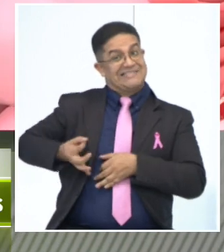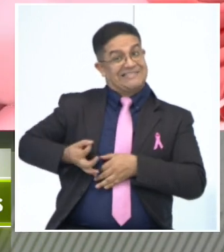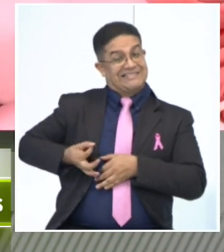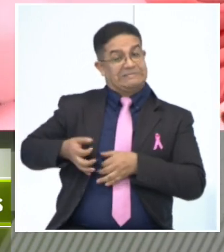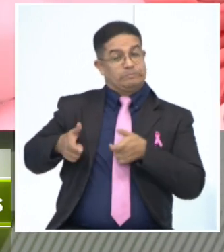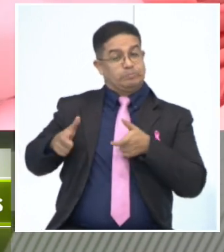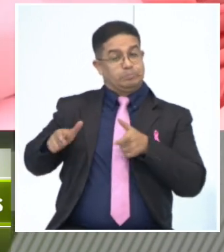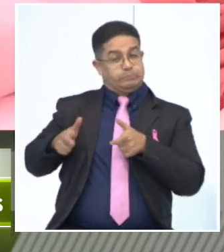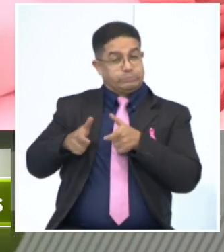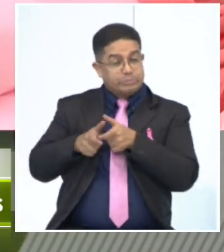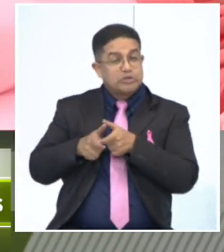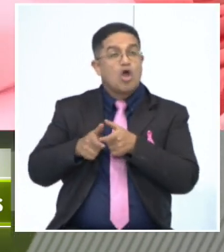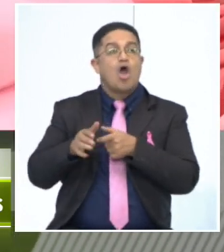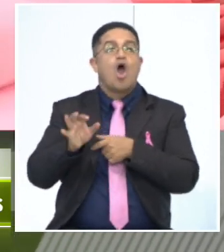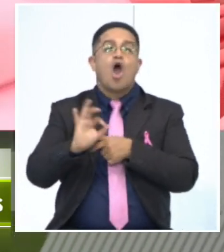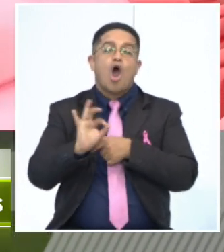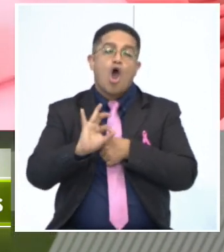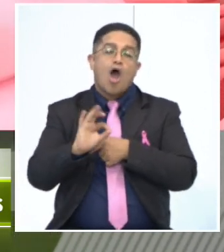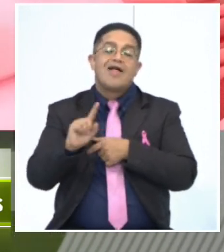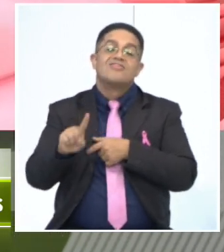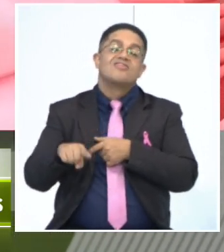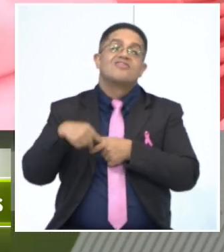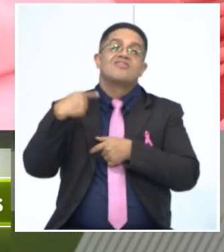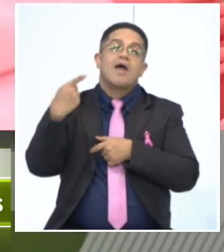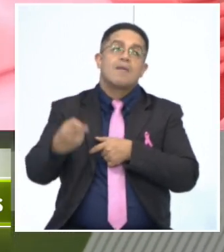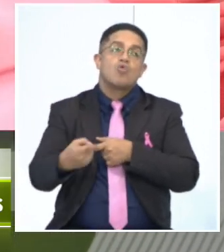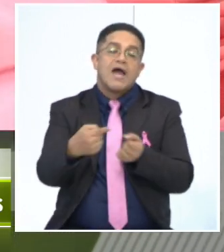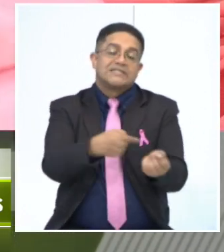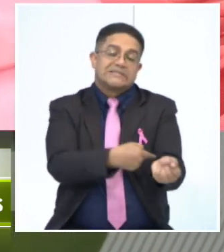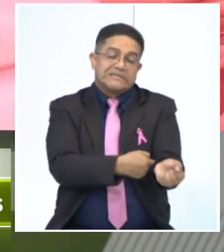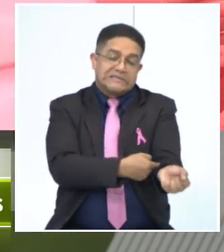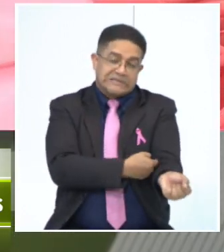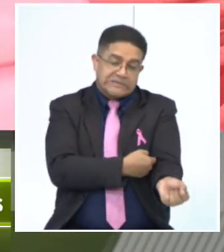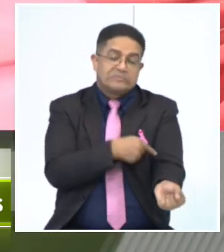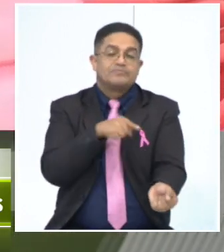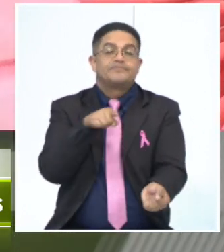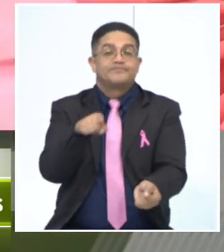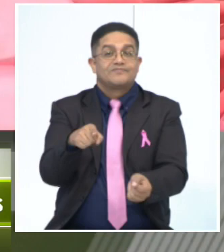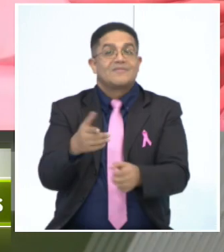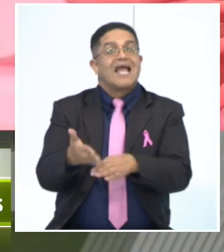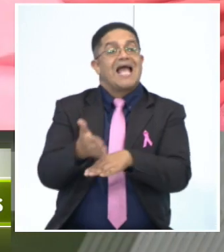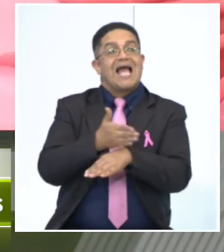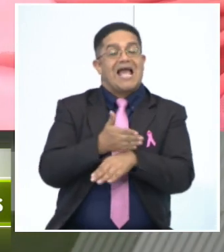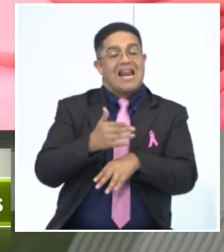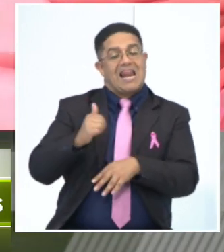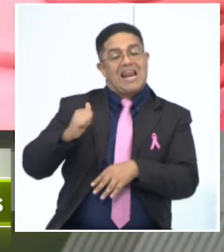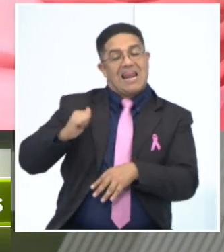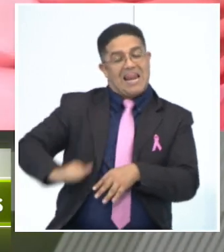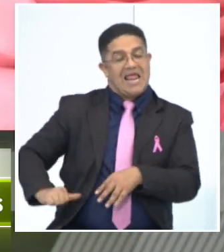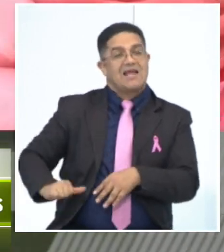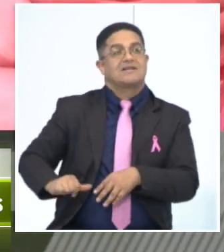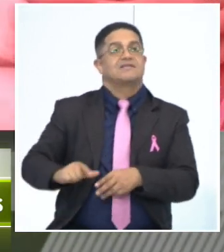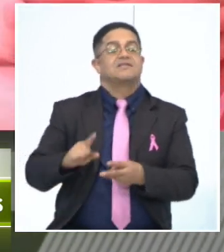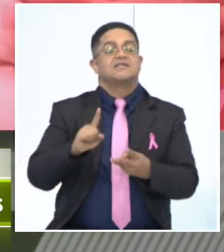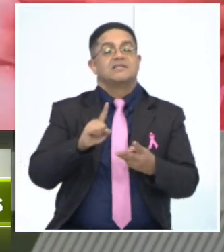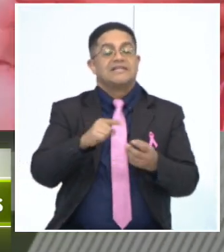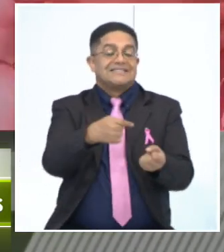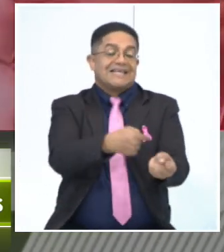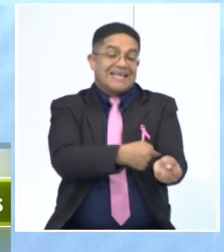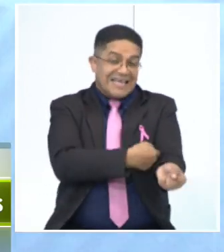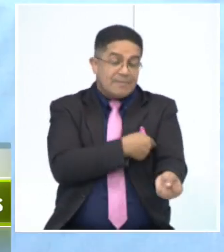conservadora. O si se hace posterior a la resección, tenemos que tener en cuenta que la cirugía, la radioterapia,